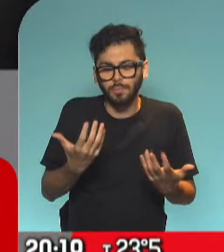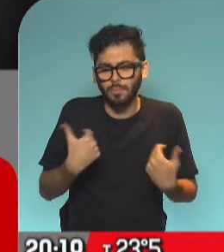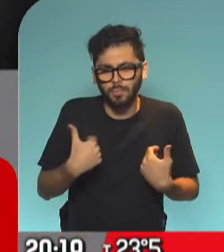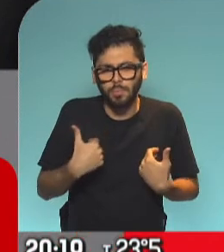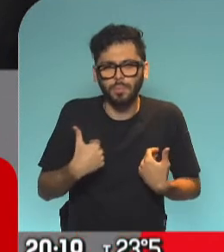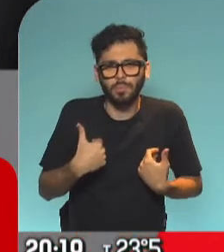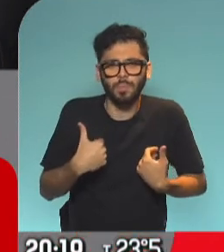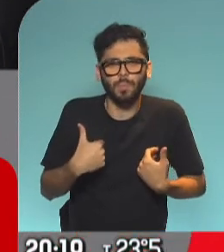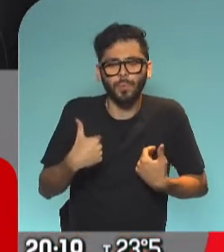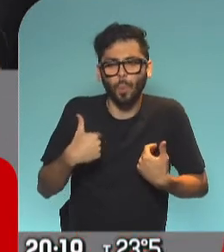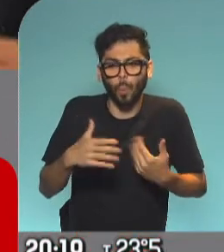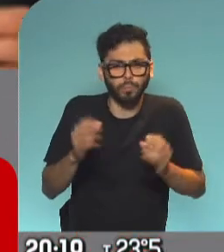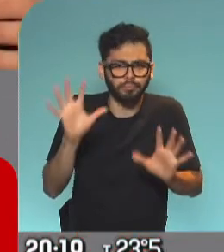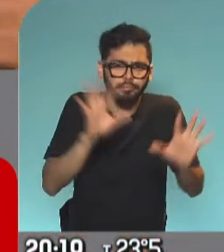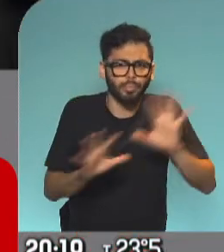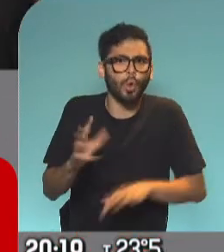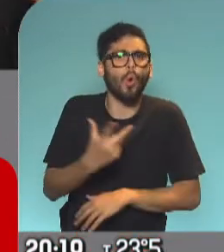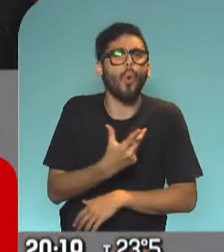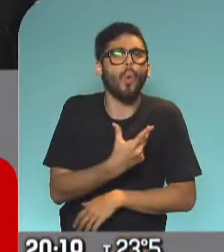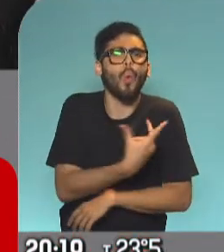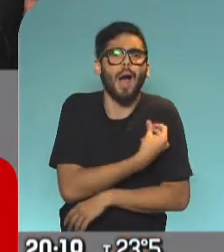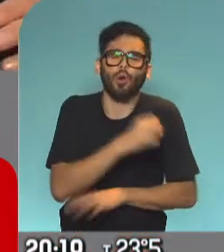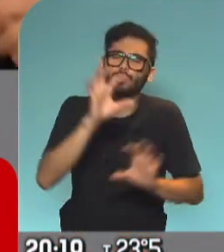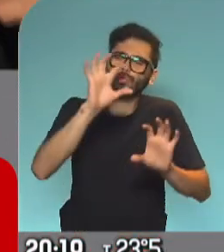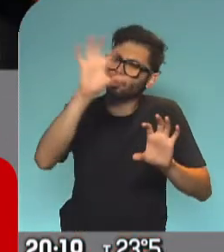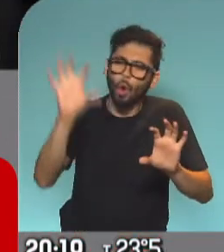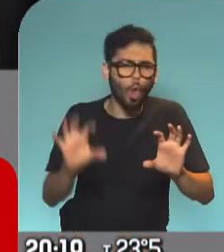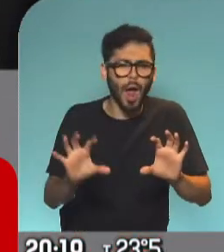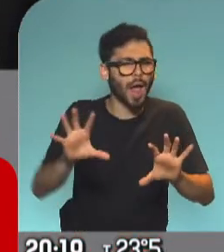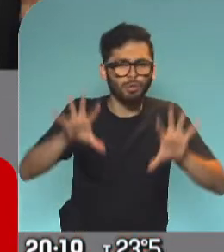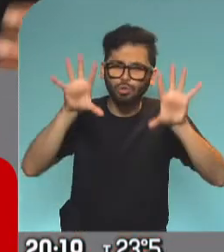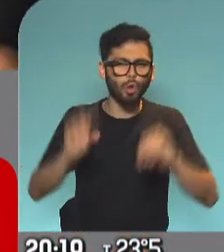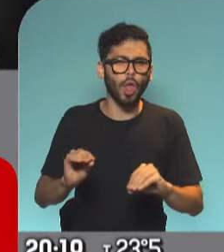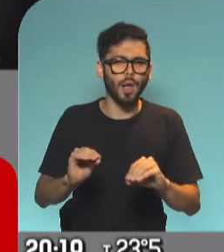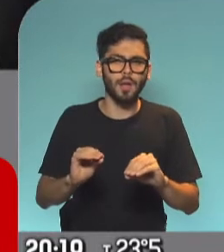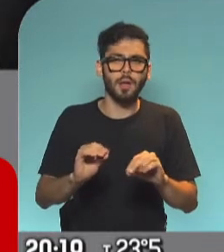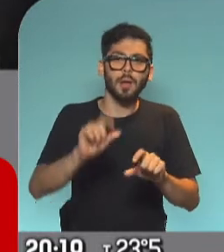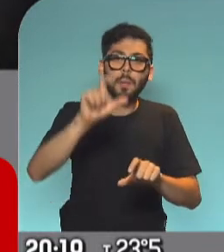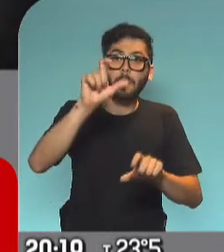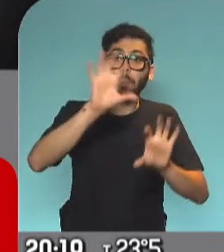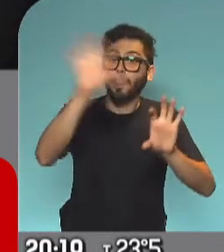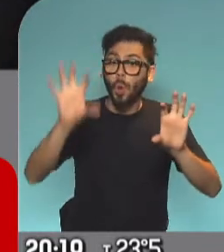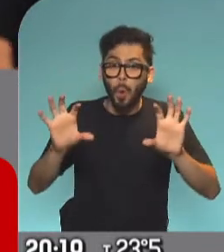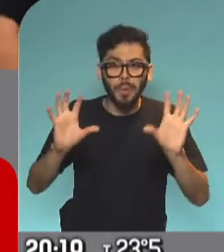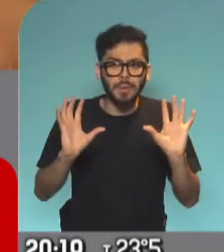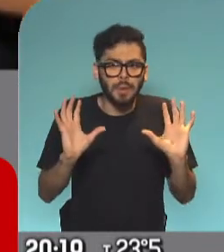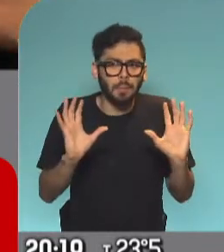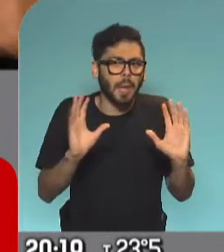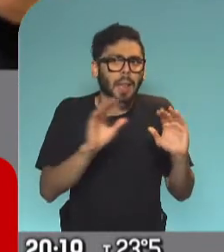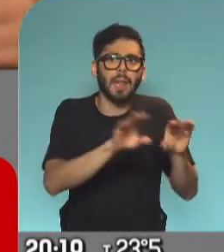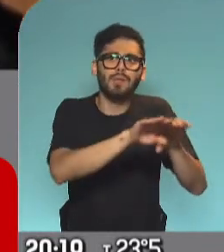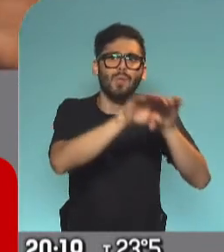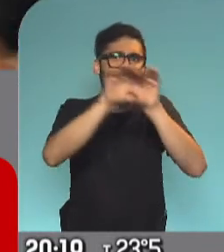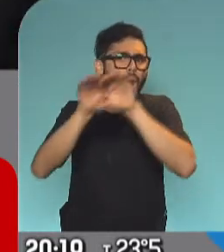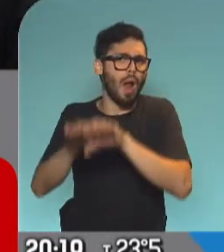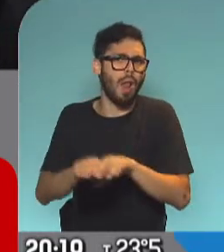llevar adelante una campaña de vacunación en todas las provincias argentinas, trataremos de igual a cada una de las provincias argentinas y trataremos de